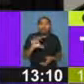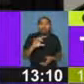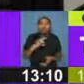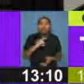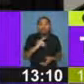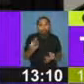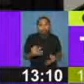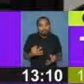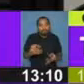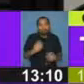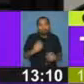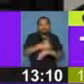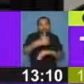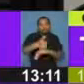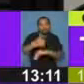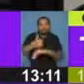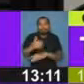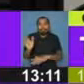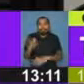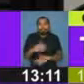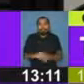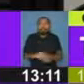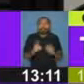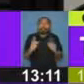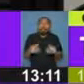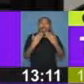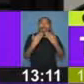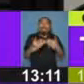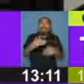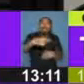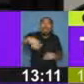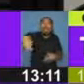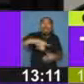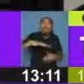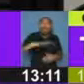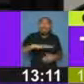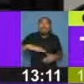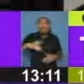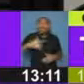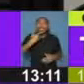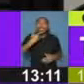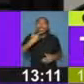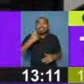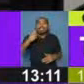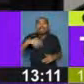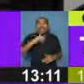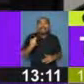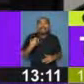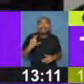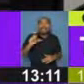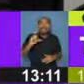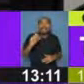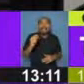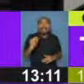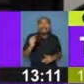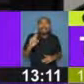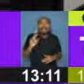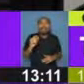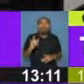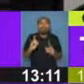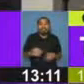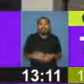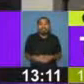y particular al pueblo de Santa Clara sau Huacho la verdad que un gusto saludar también